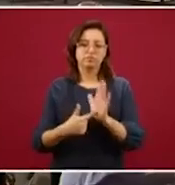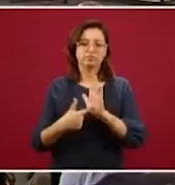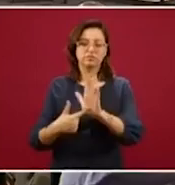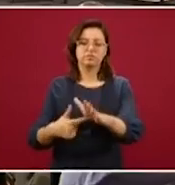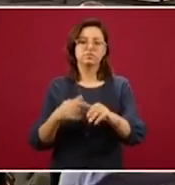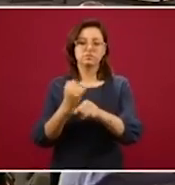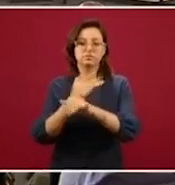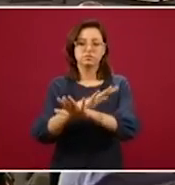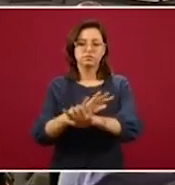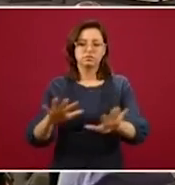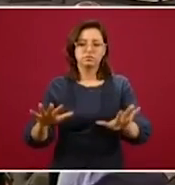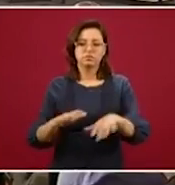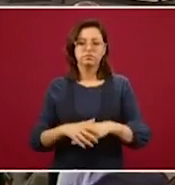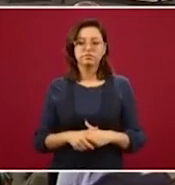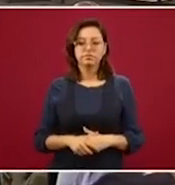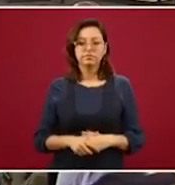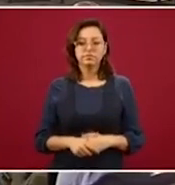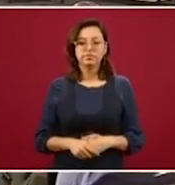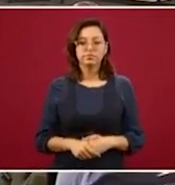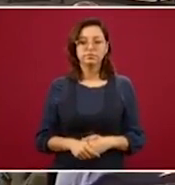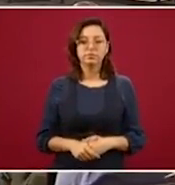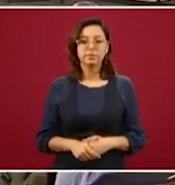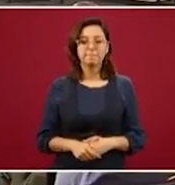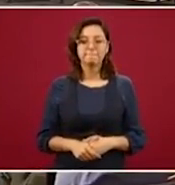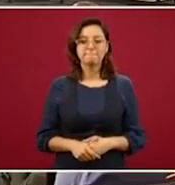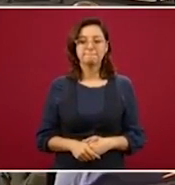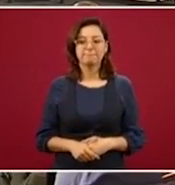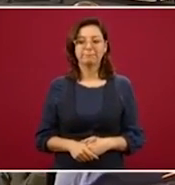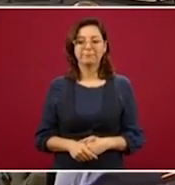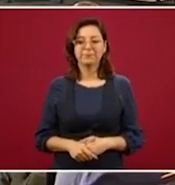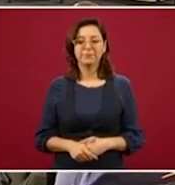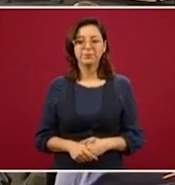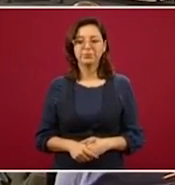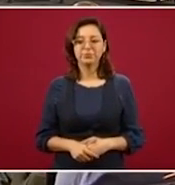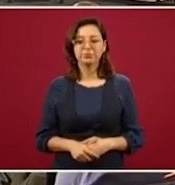Querétaro sube el doble. Sí. De 2.000 a